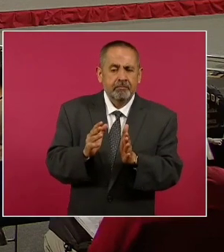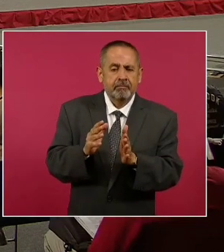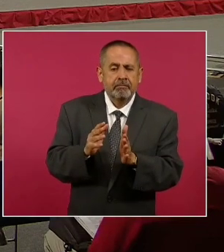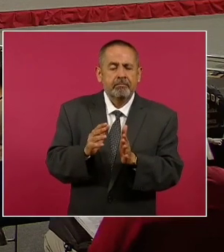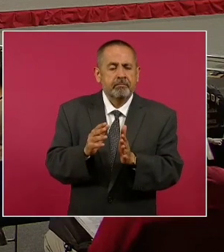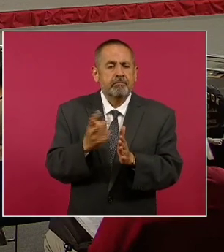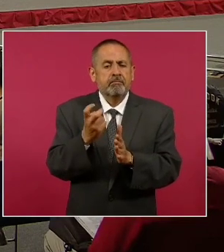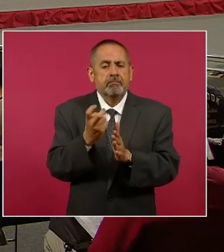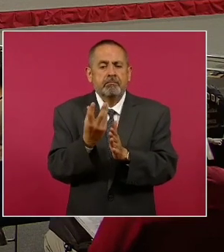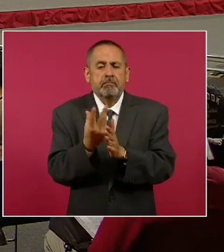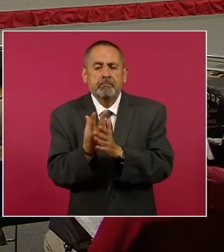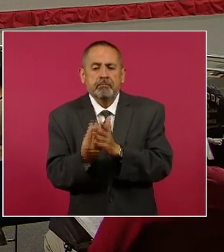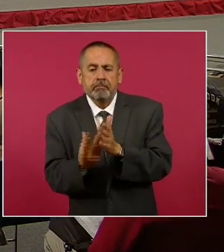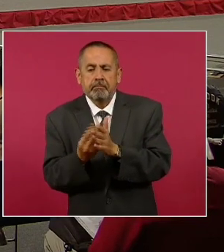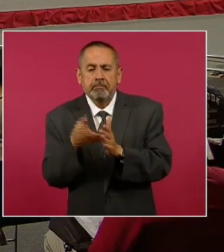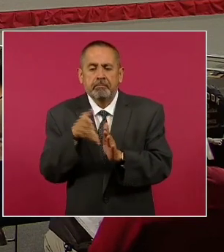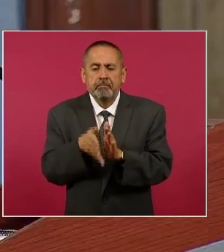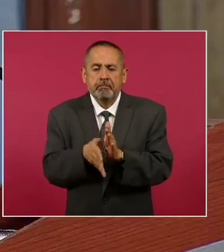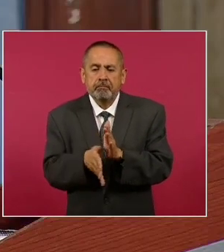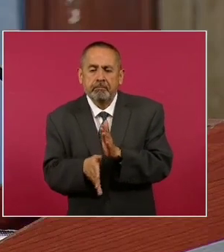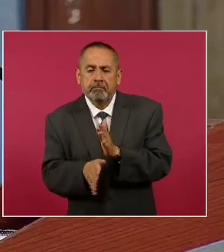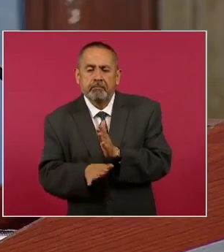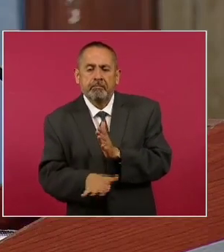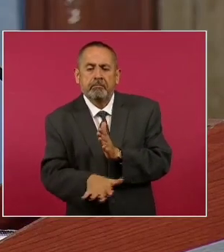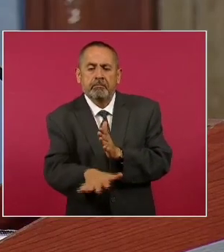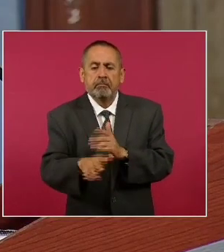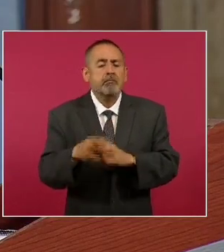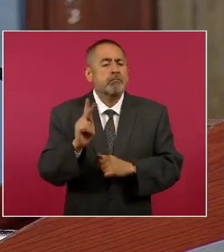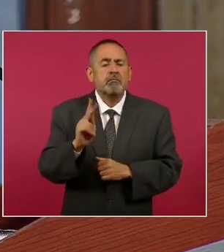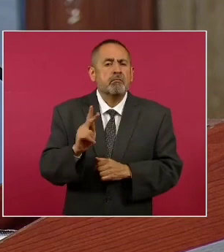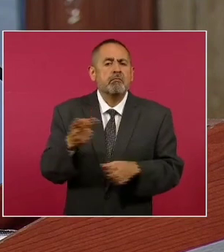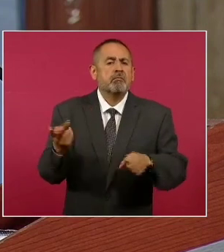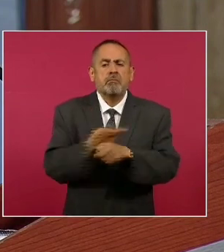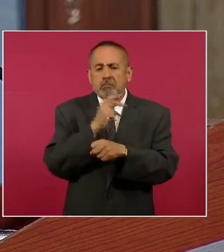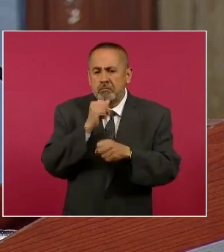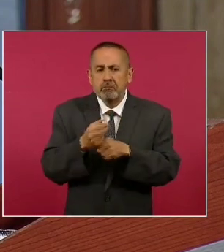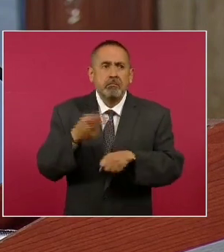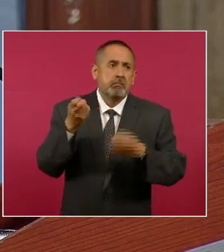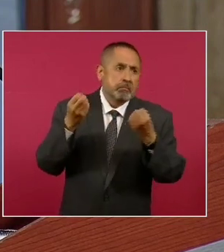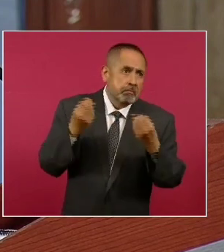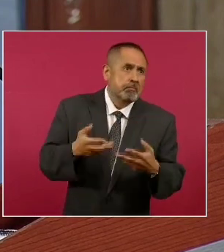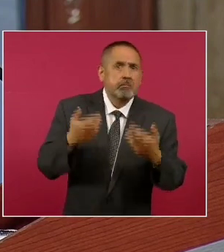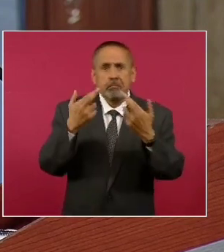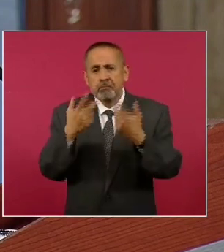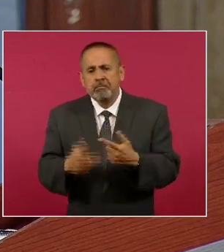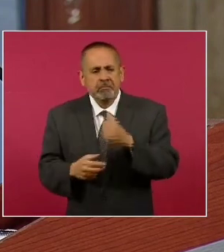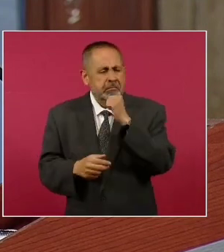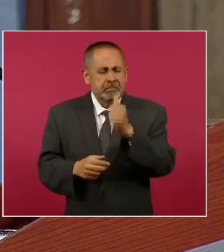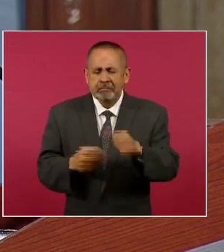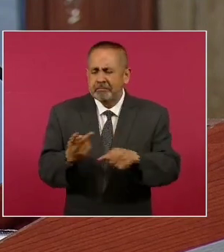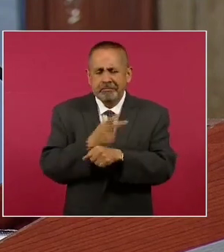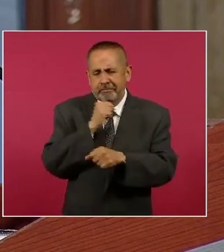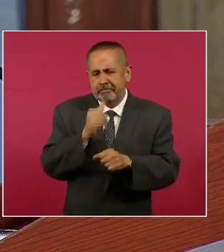constructivo. Repito, no afecta nada la estabilidad ni la estructura de la presa. La siguiente, por